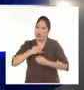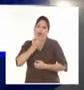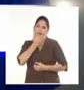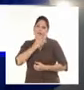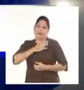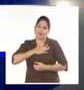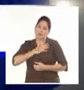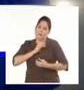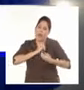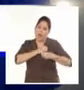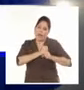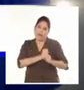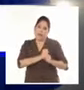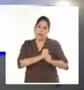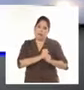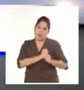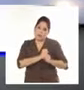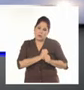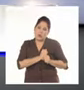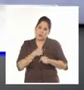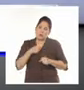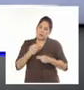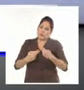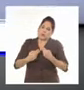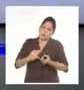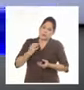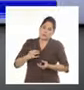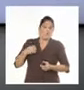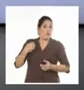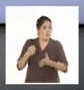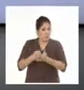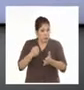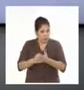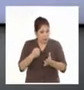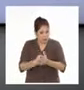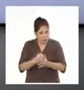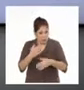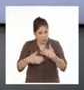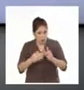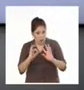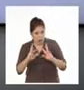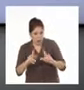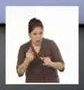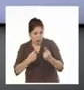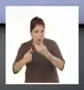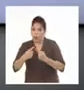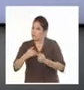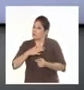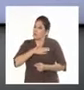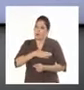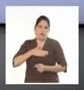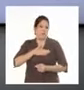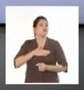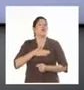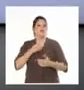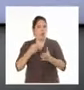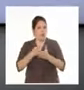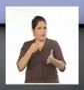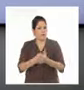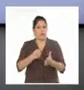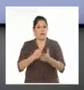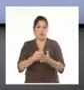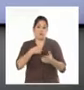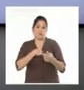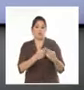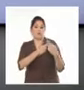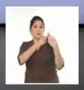arrepentidos de lo que hicieron. Y seguiremos enfrentando siempre que ocurran manifestaciones de este tipo, con todo el compromiso y toda la responsabilidad